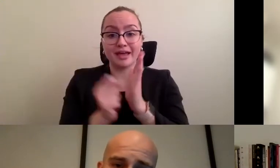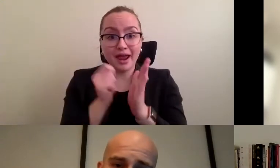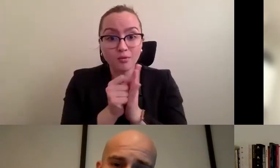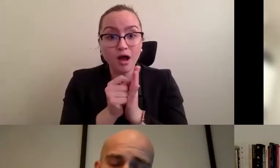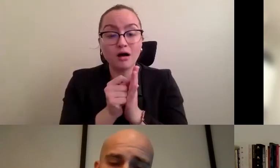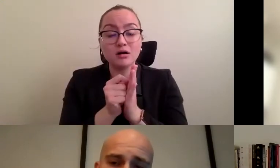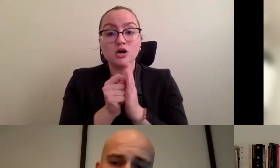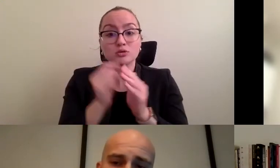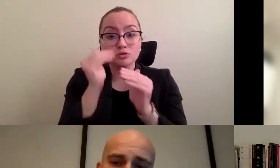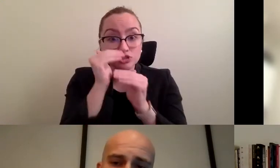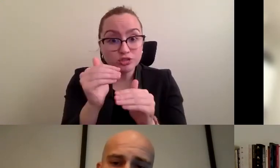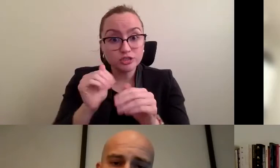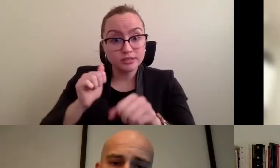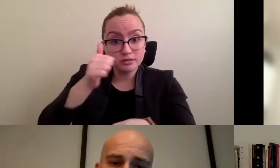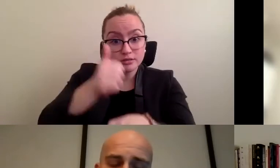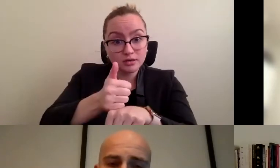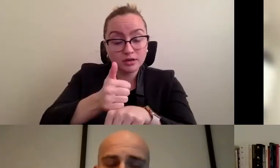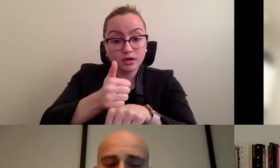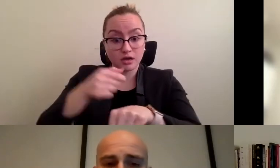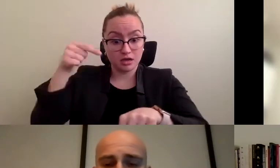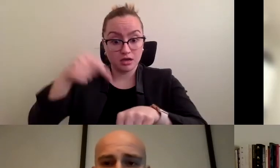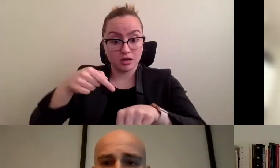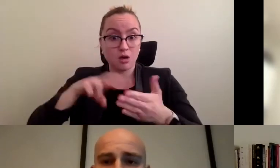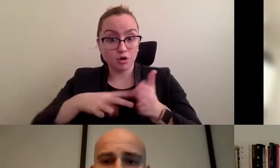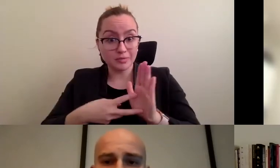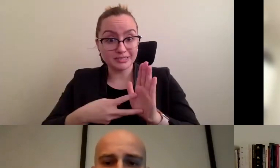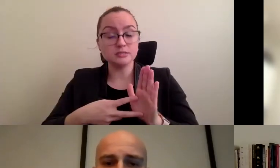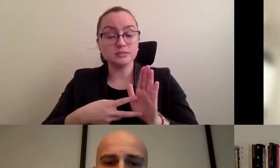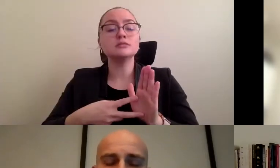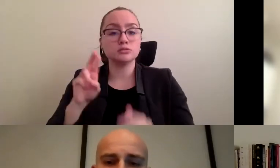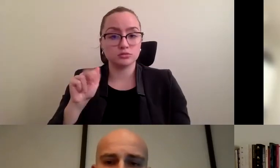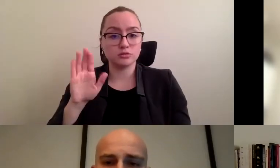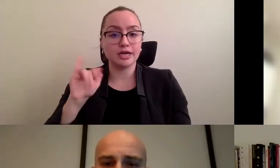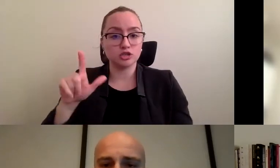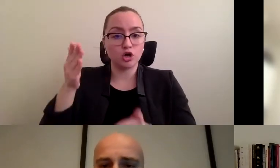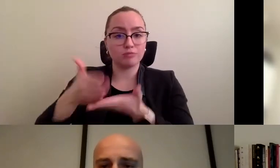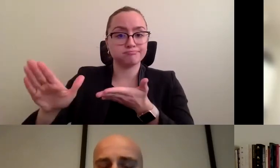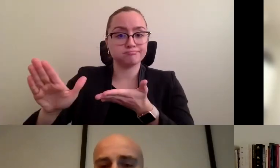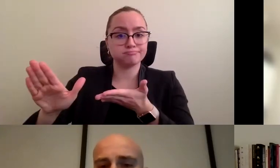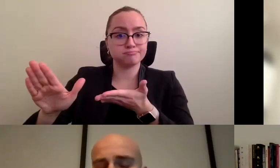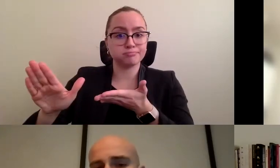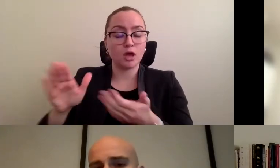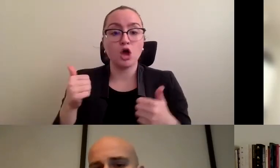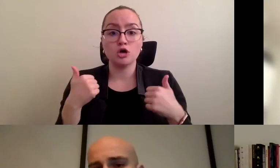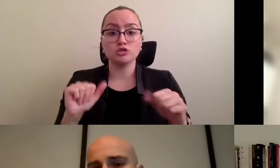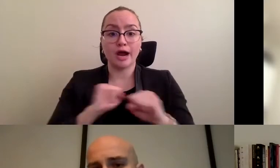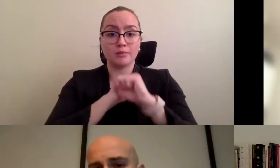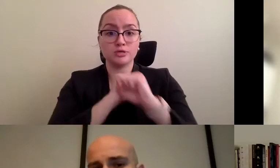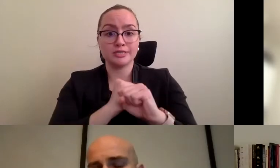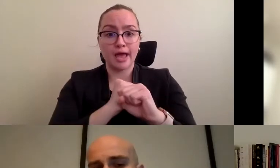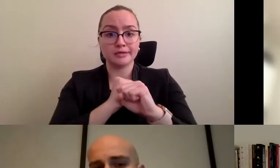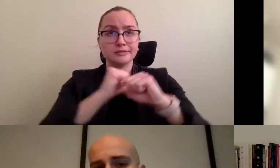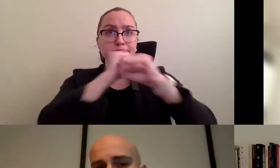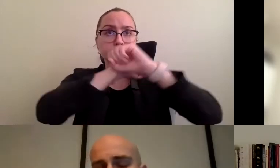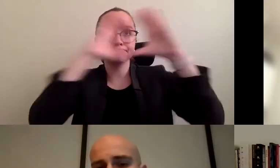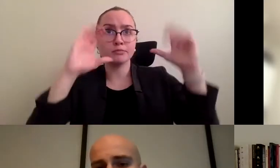los años, históricamente, la manera en que restricciones de inmigración han sido implementadas siempre ha sido de exclusión